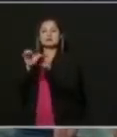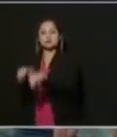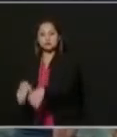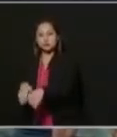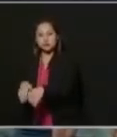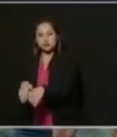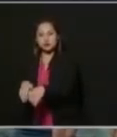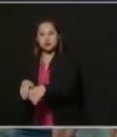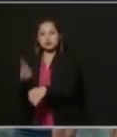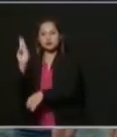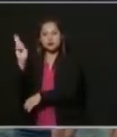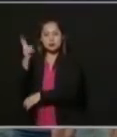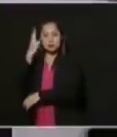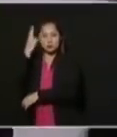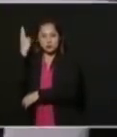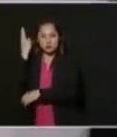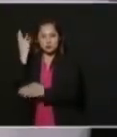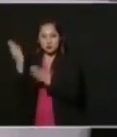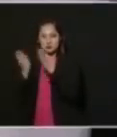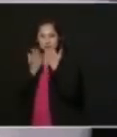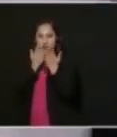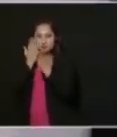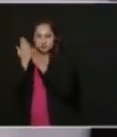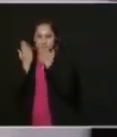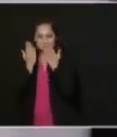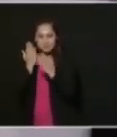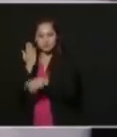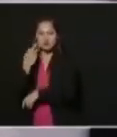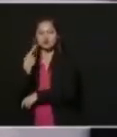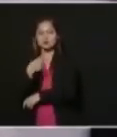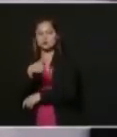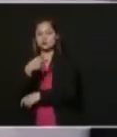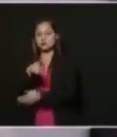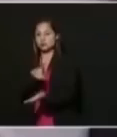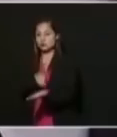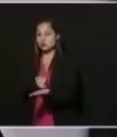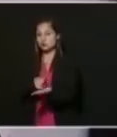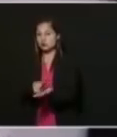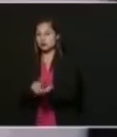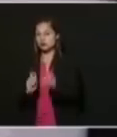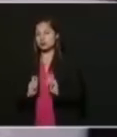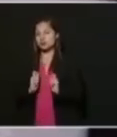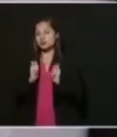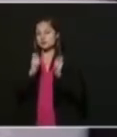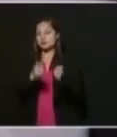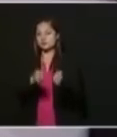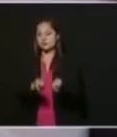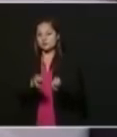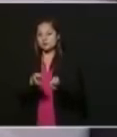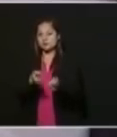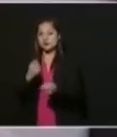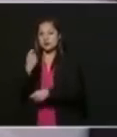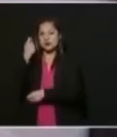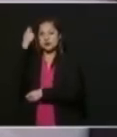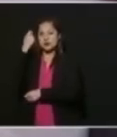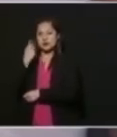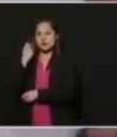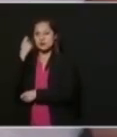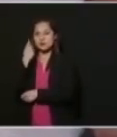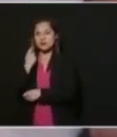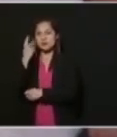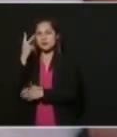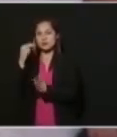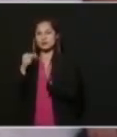en universidades tendrán derecho a una beca de